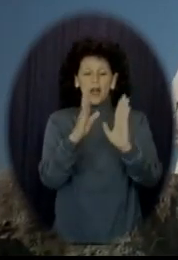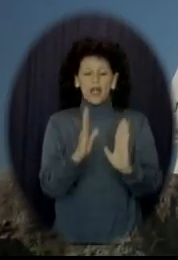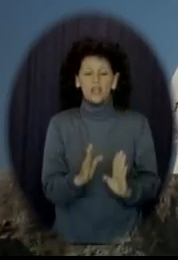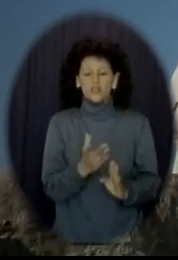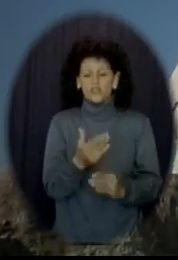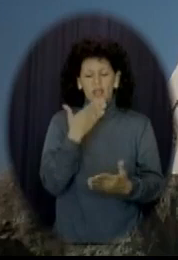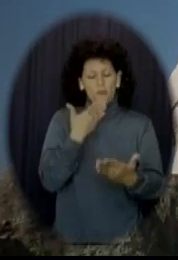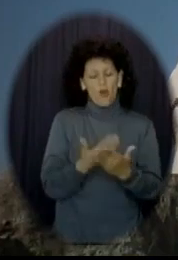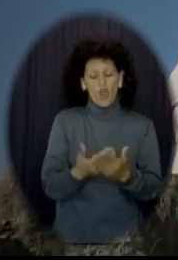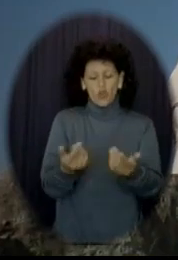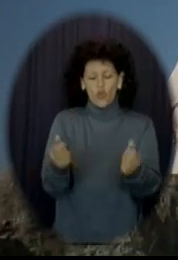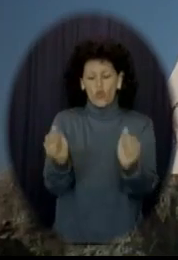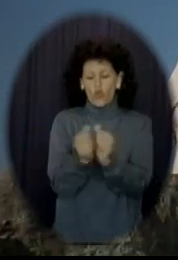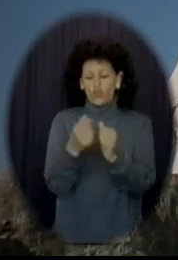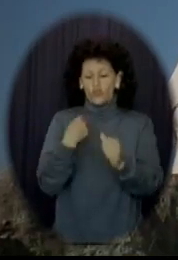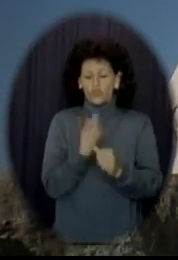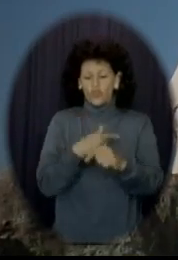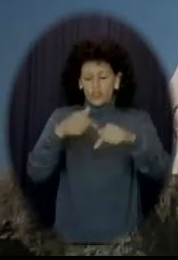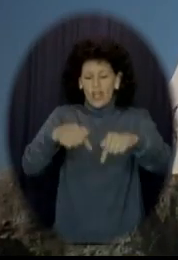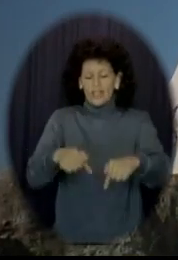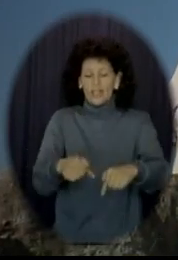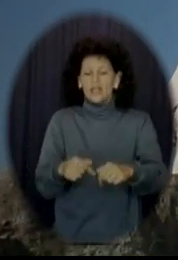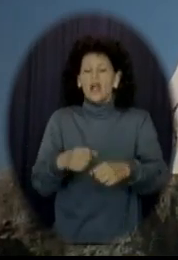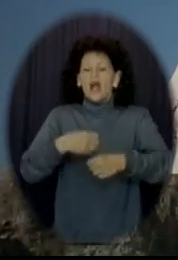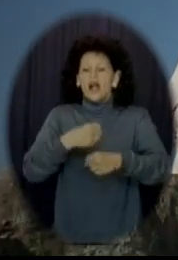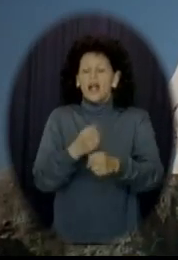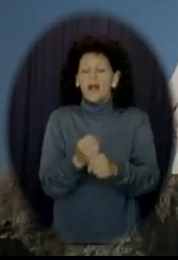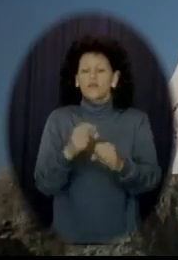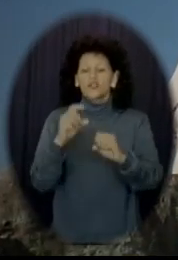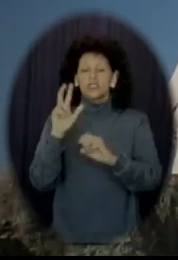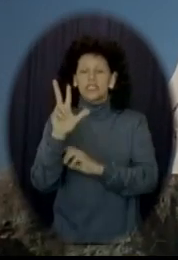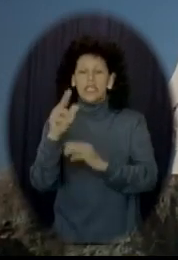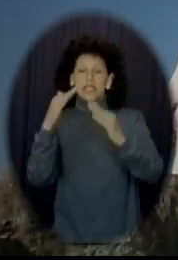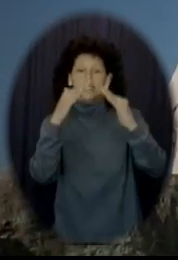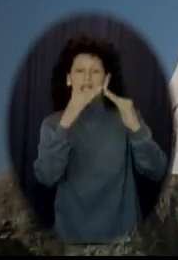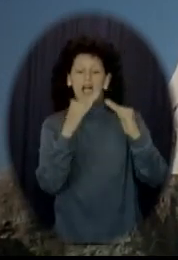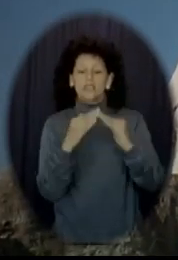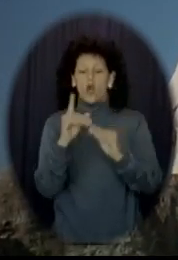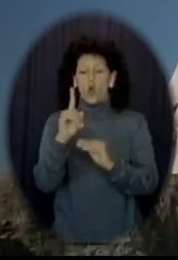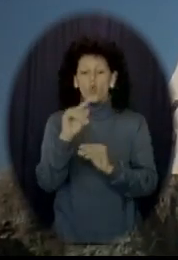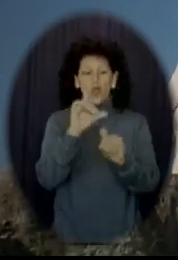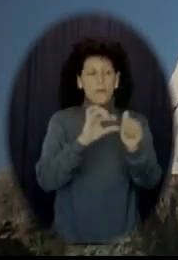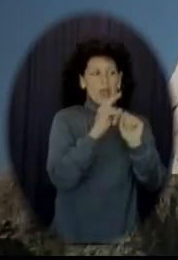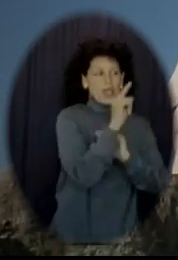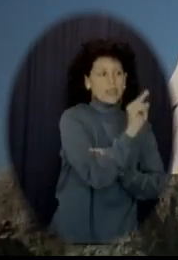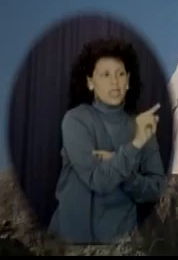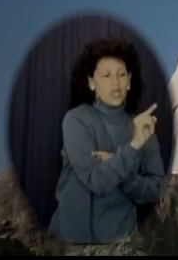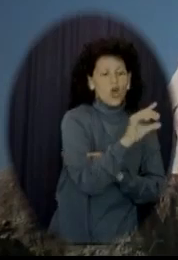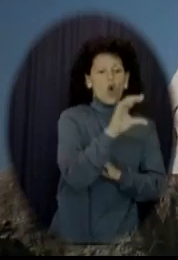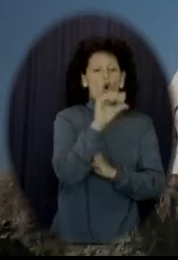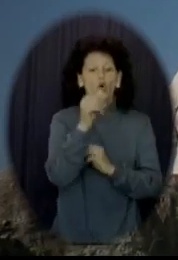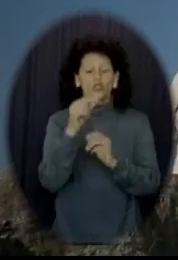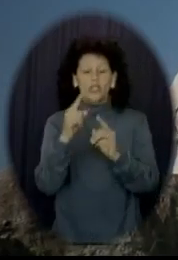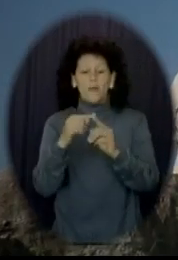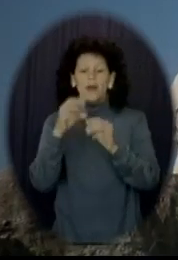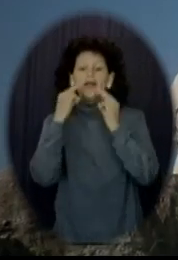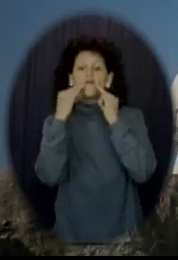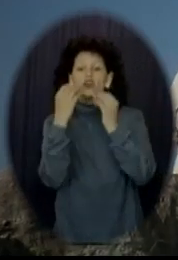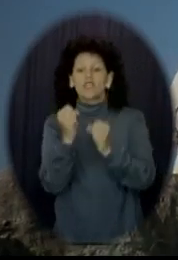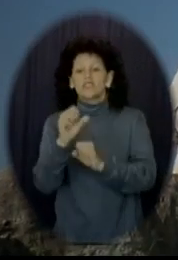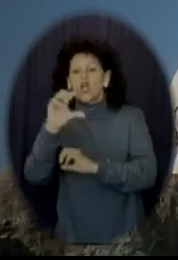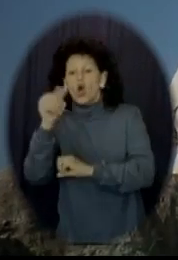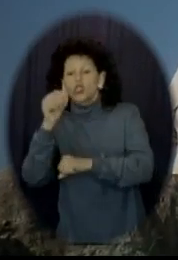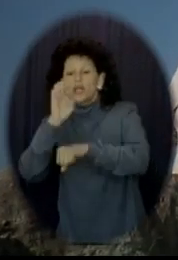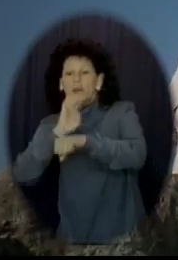qué bien que estamos aquí. Vamos a hacer tres chozas. Una para ti. Mientras